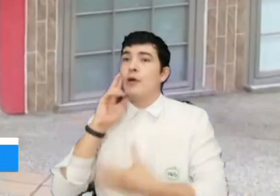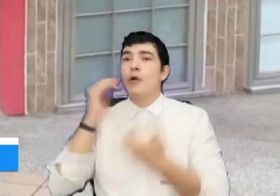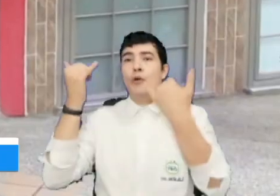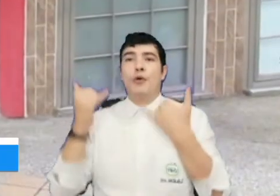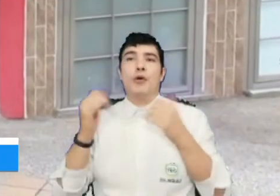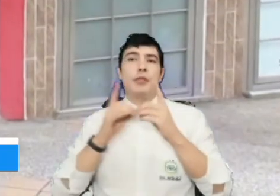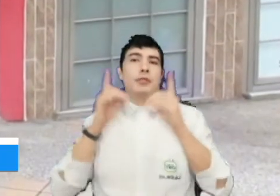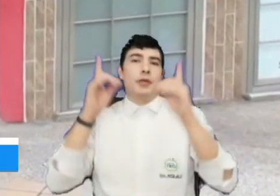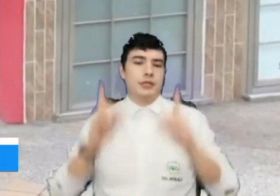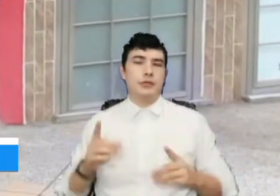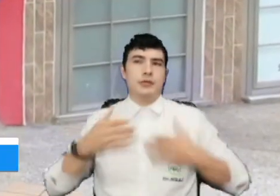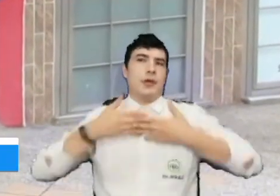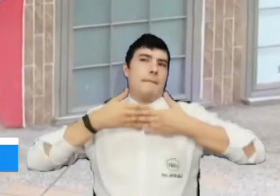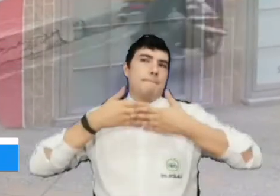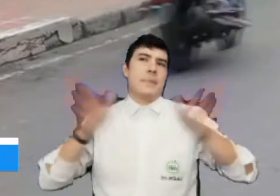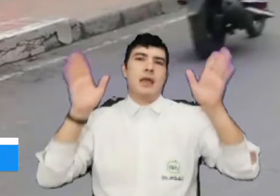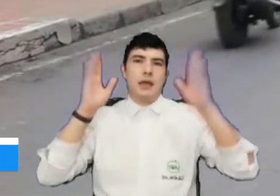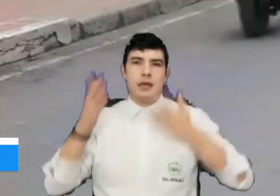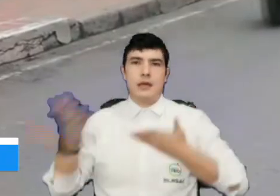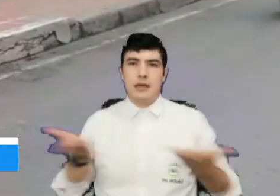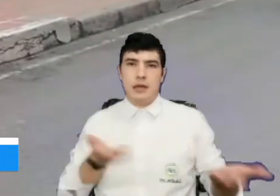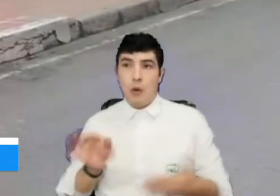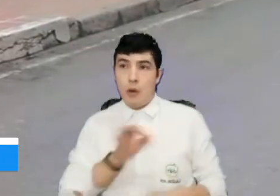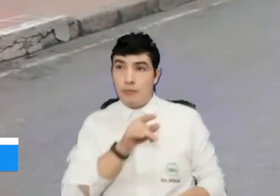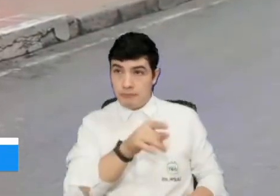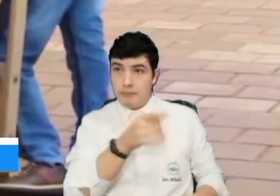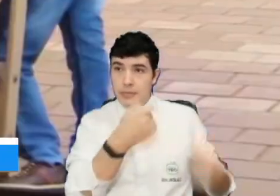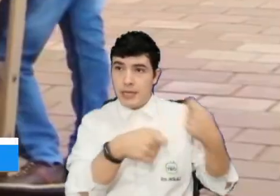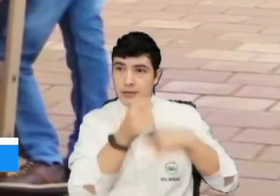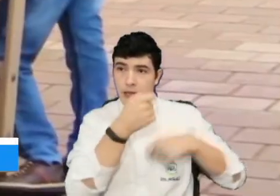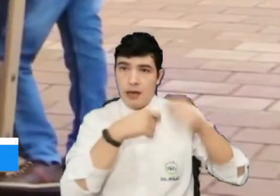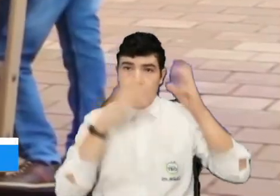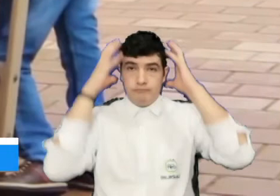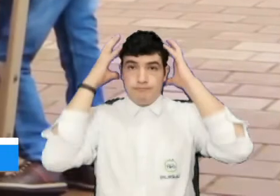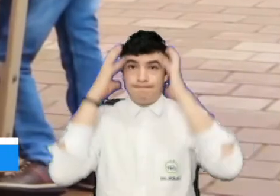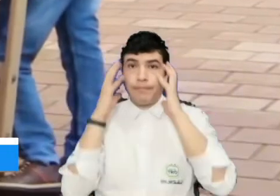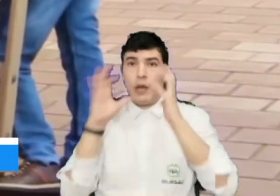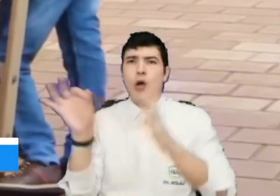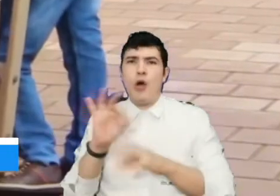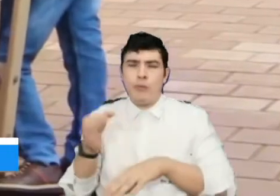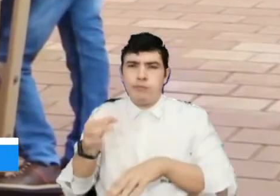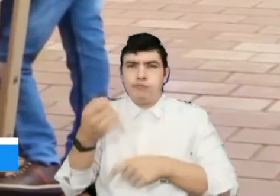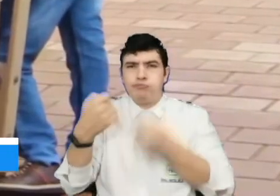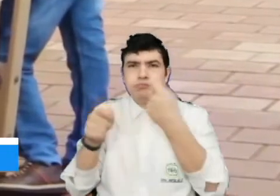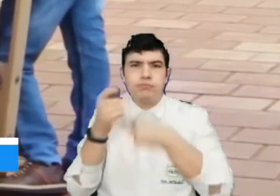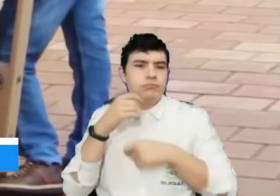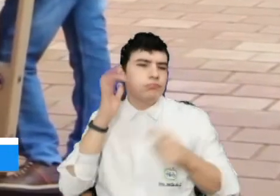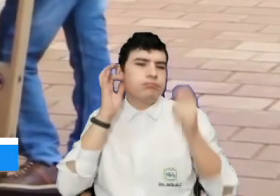servicio, o esta venta de cascos e incluso joyerías y vendedores informales,